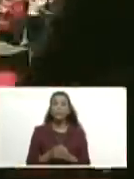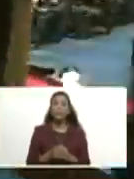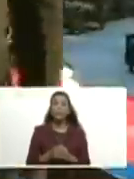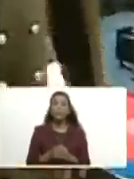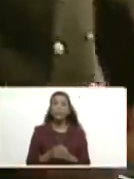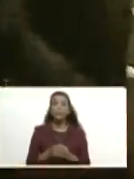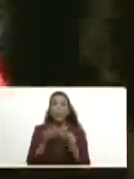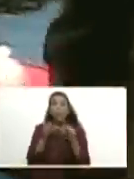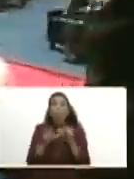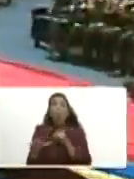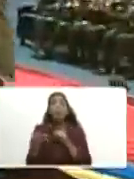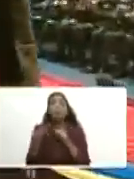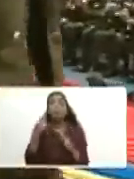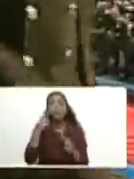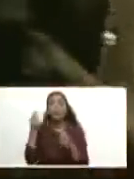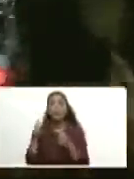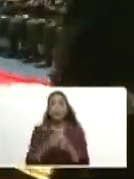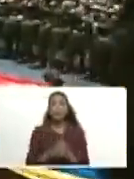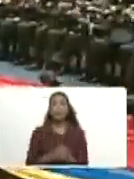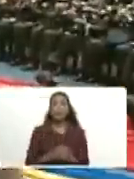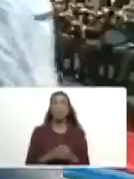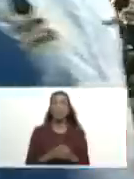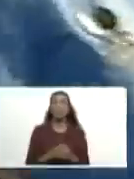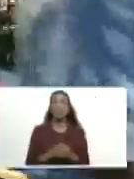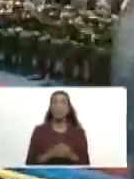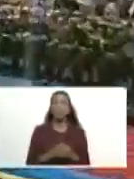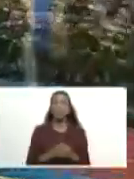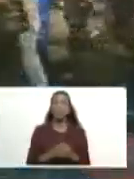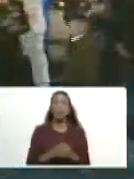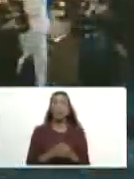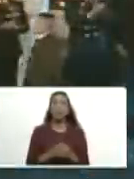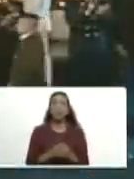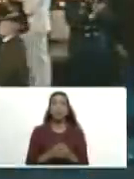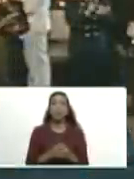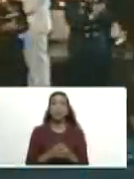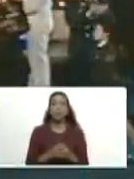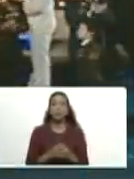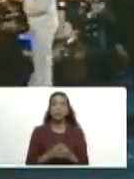¡Va! Durante este operativo... Teniente de fragata.